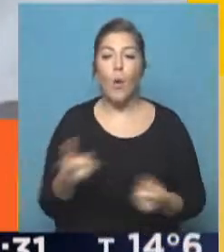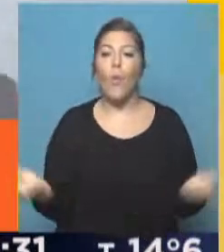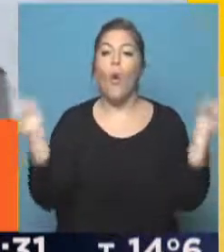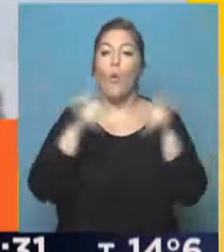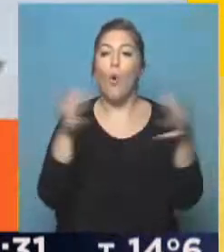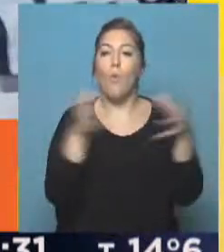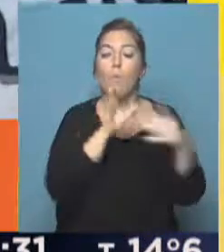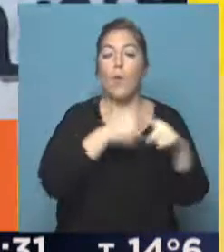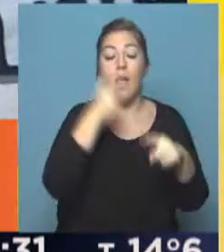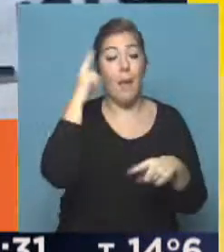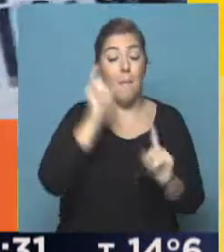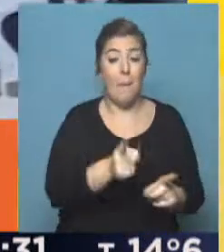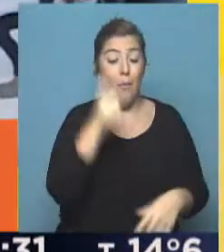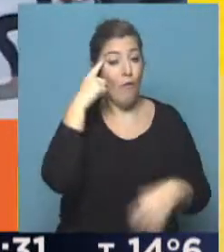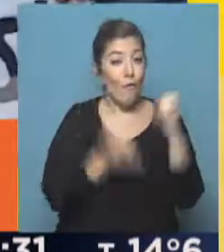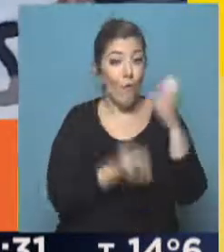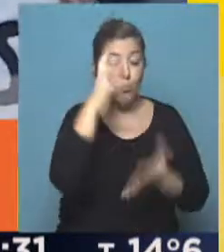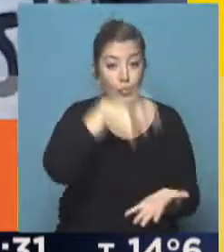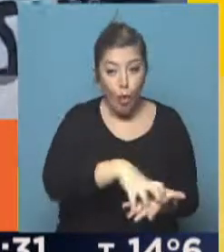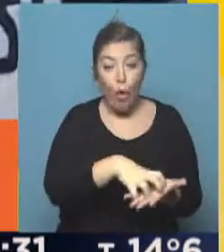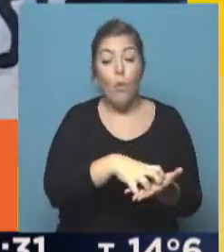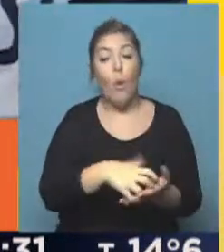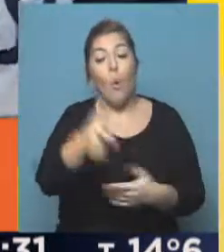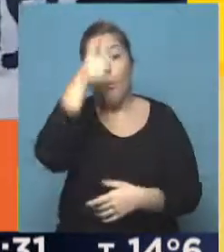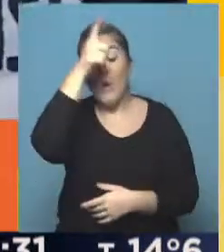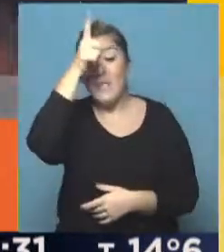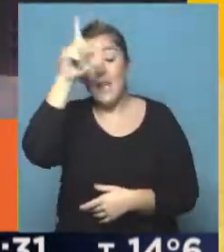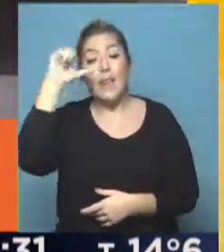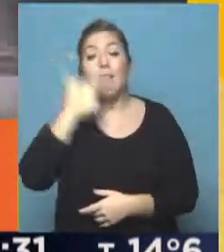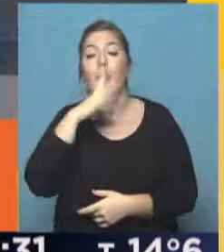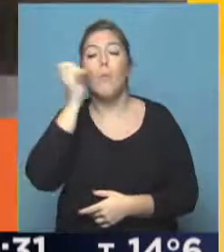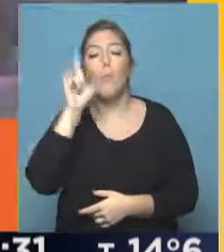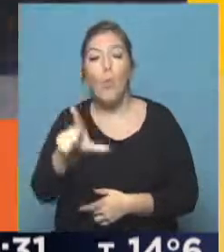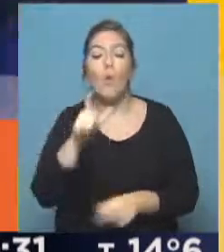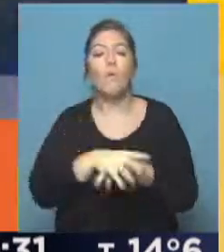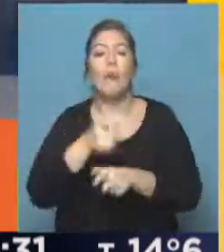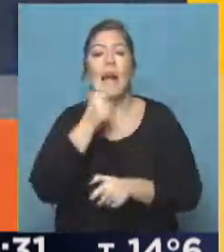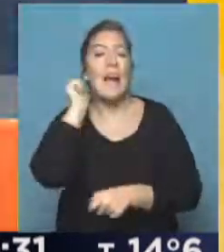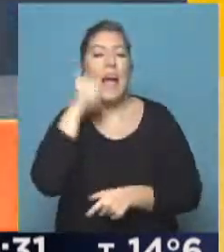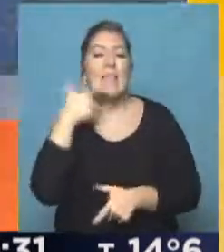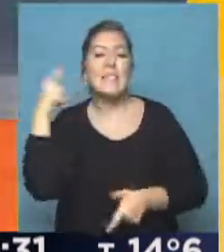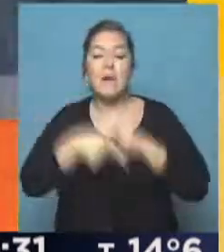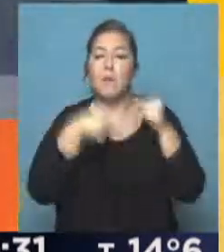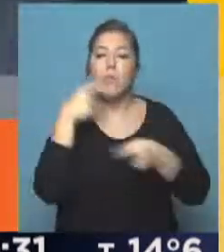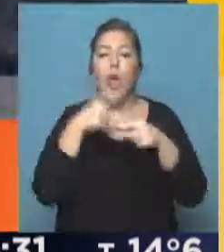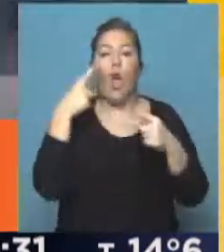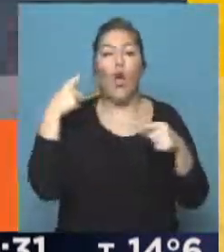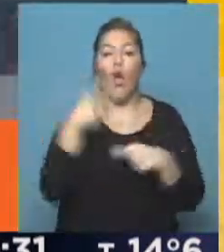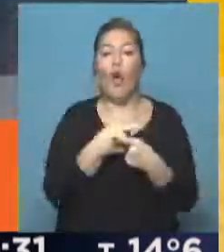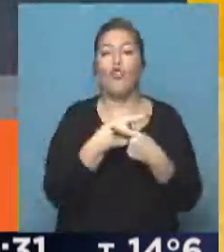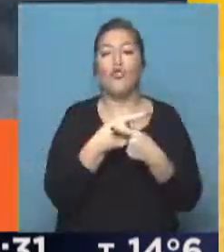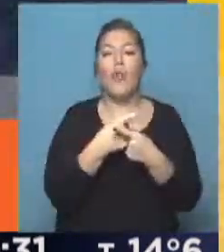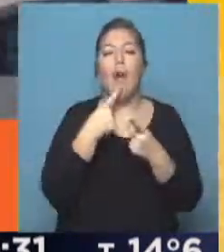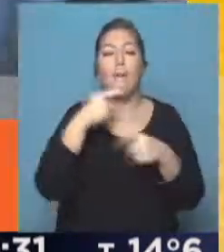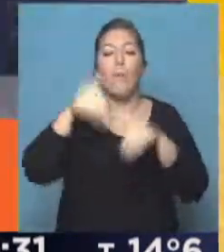fundó. La policía de Estambul usó gases lacrimógenos para dispersar las protestas contra el resultado del referendo que amplía